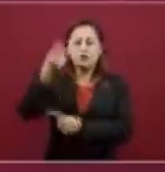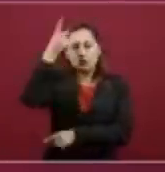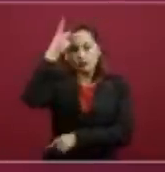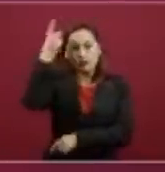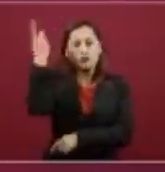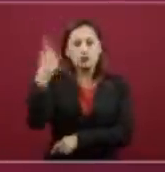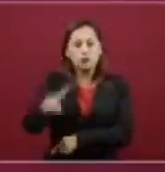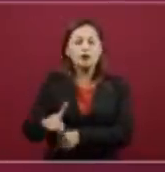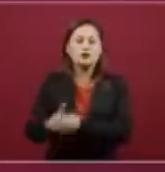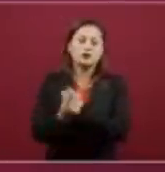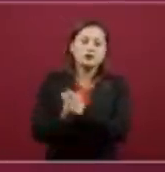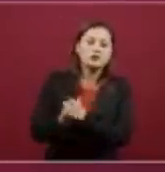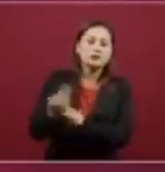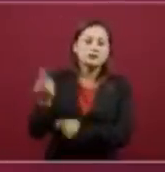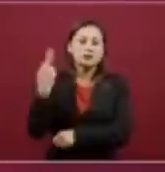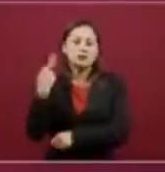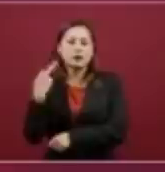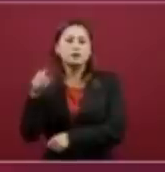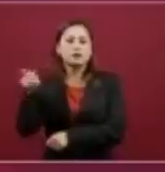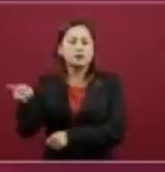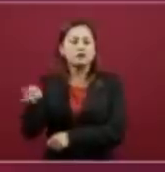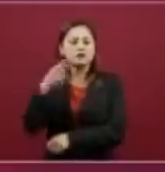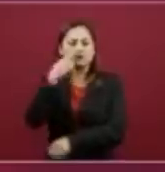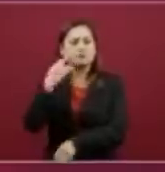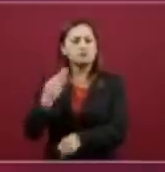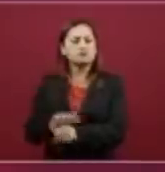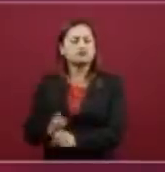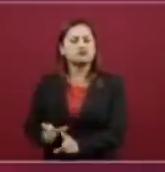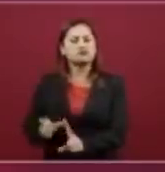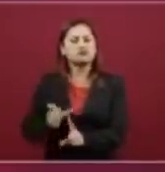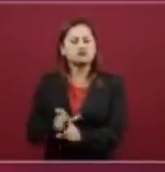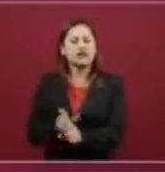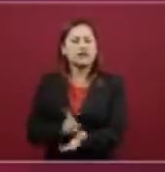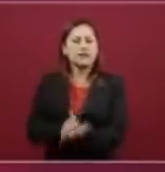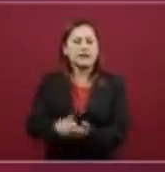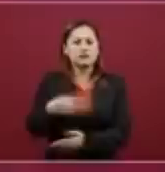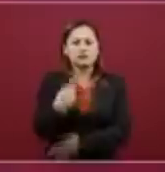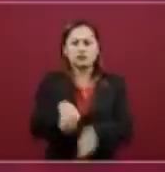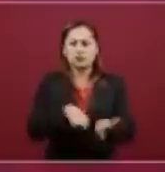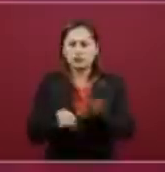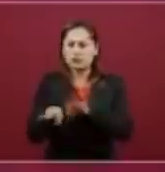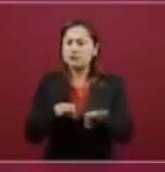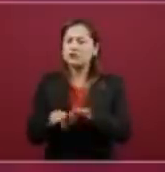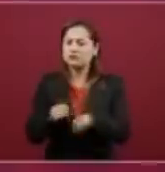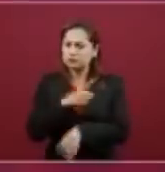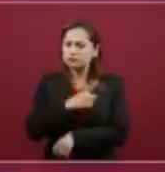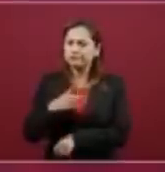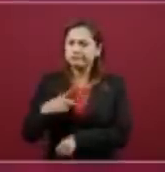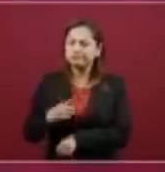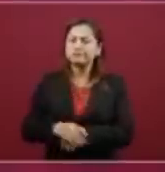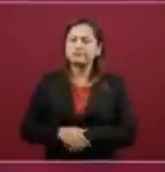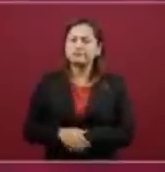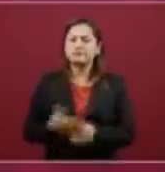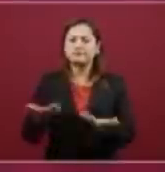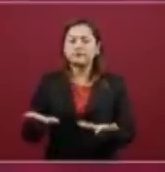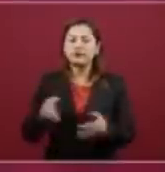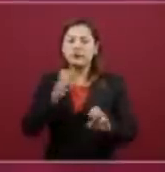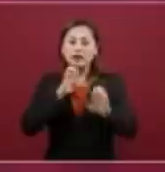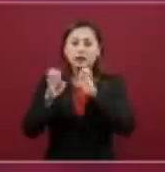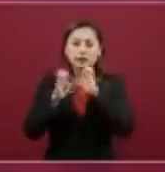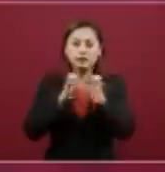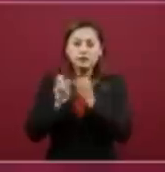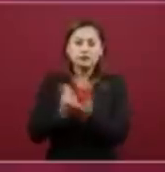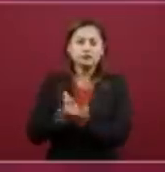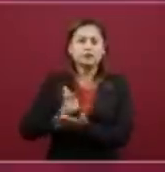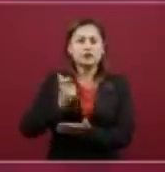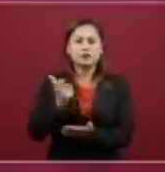derechos laborales de sus trabajadores. Lamentablemente, en el caso del gremio periodístico, ni se paga el salario profesional,